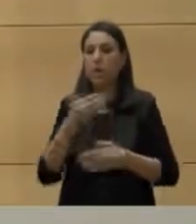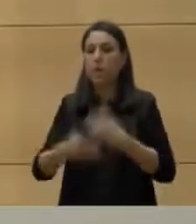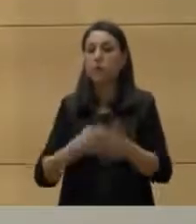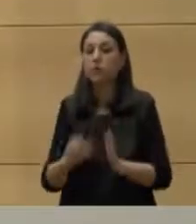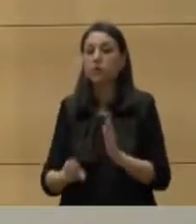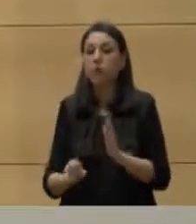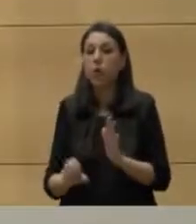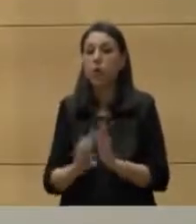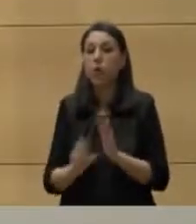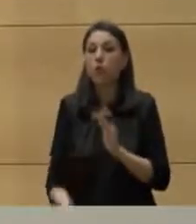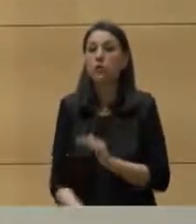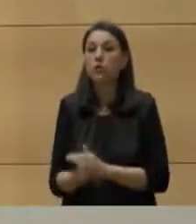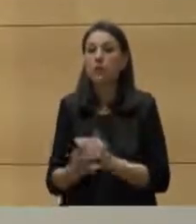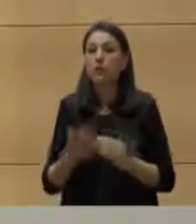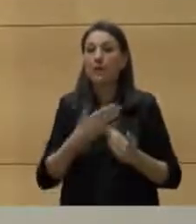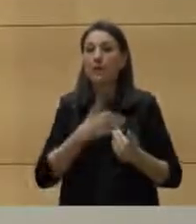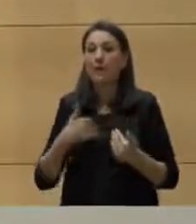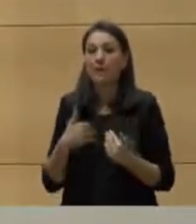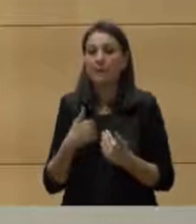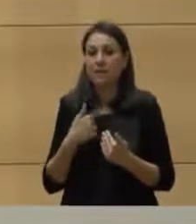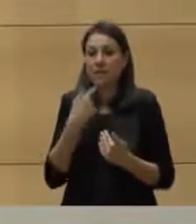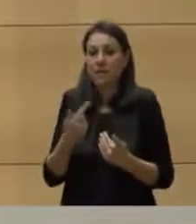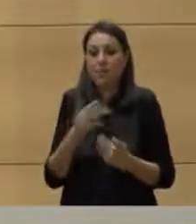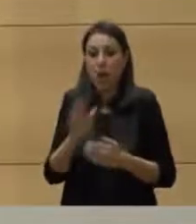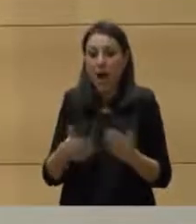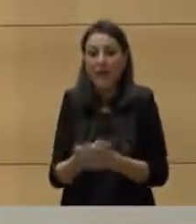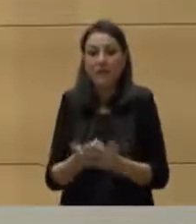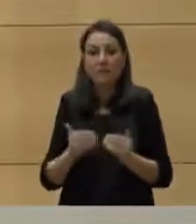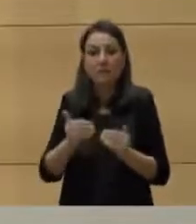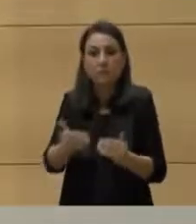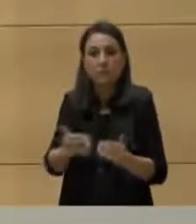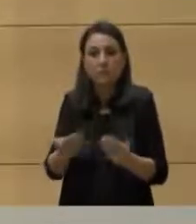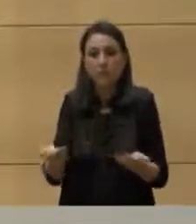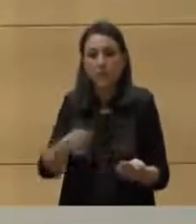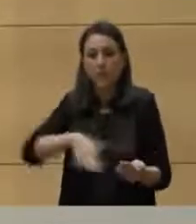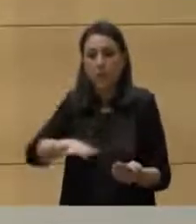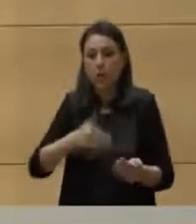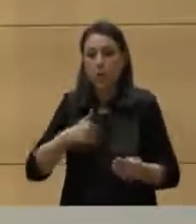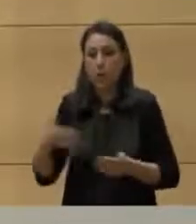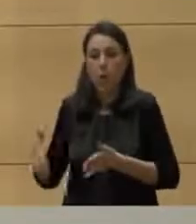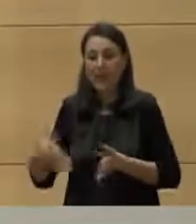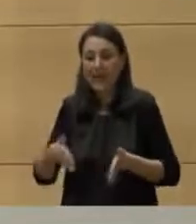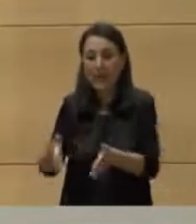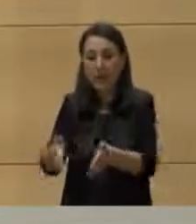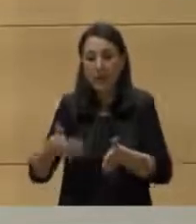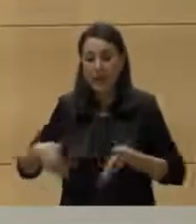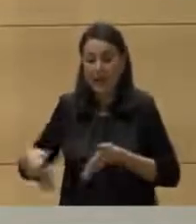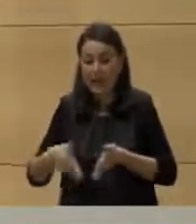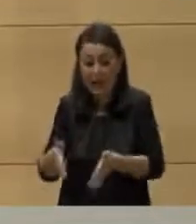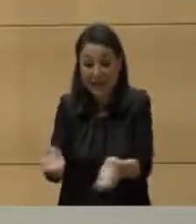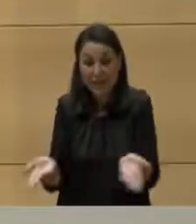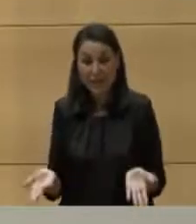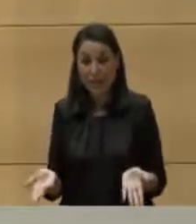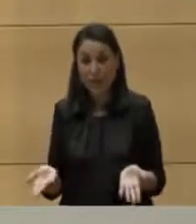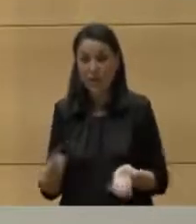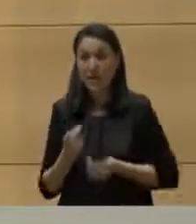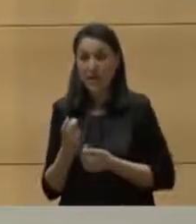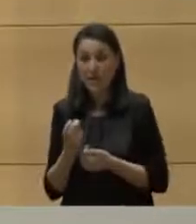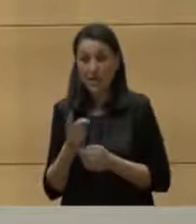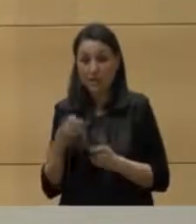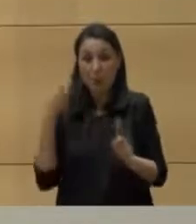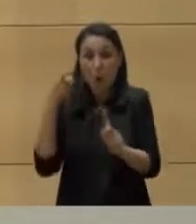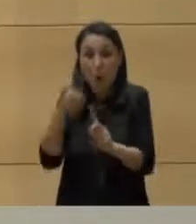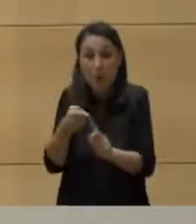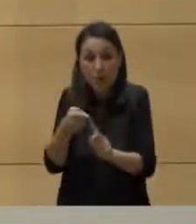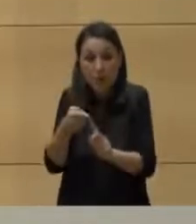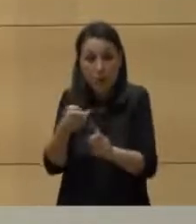hacia dónde queremos ir, porque entonces se trata simplemente de hablar del camino, pero el camino no tiene sentido si no marcamos